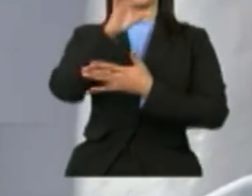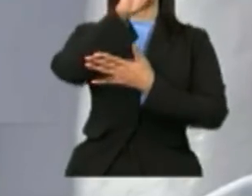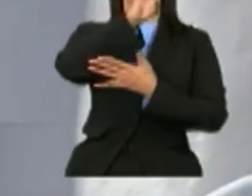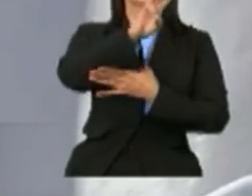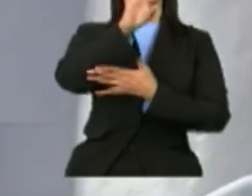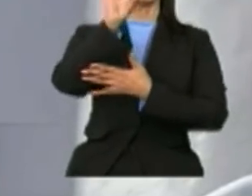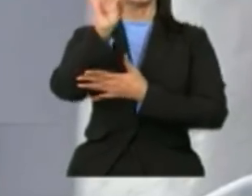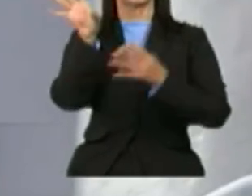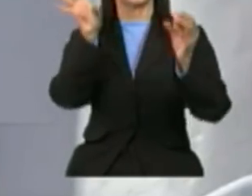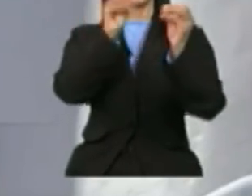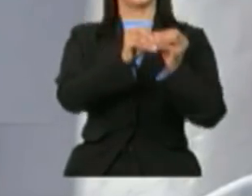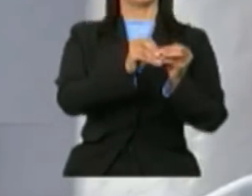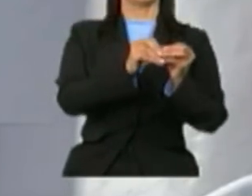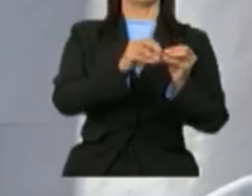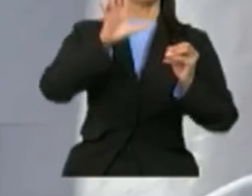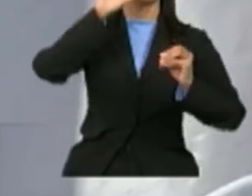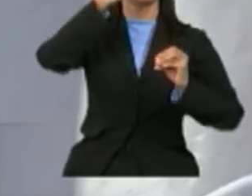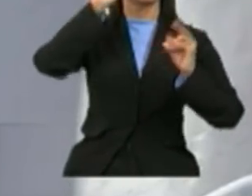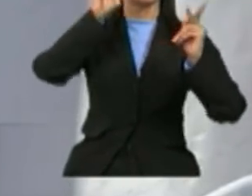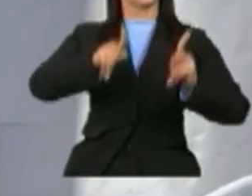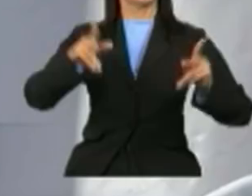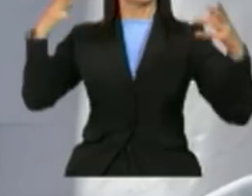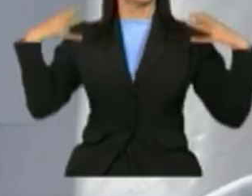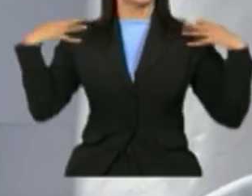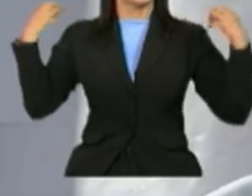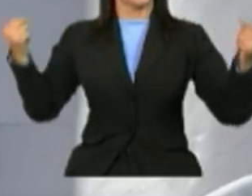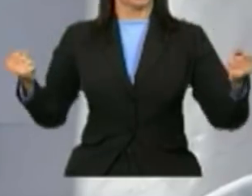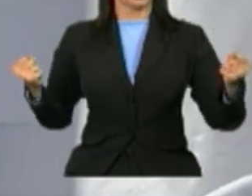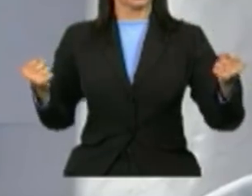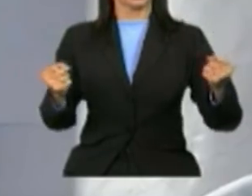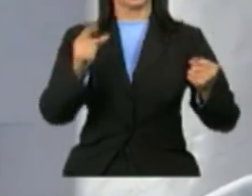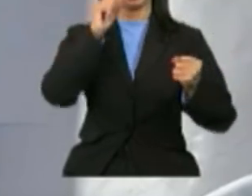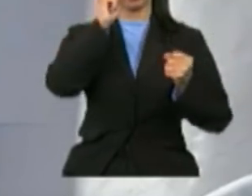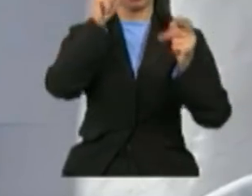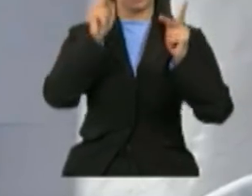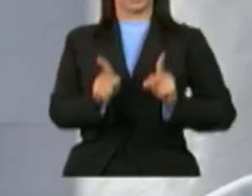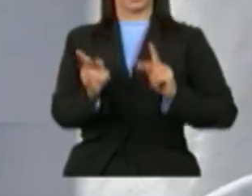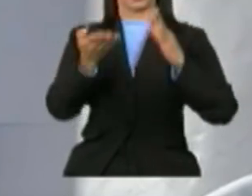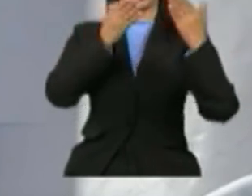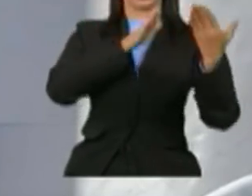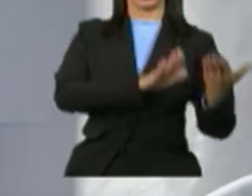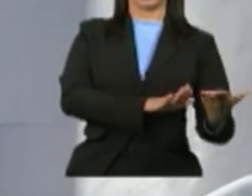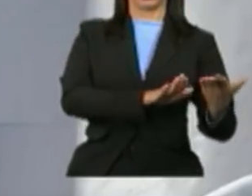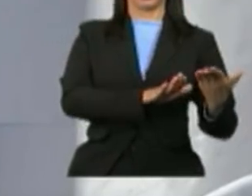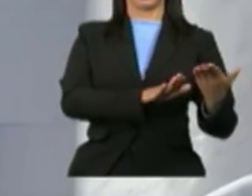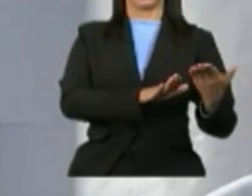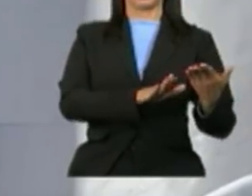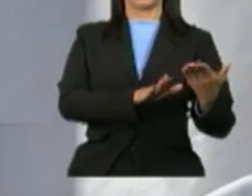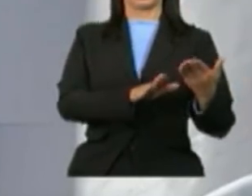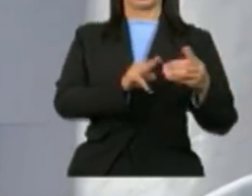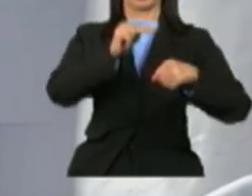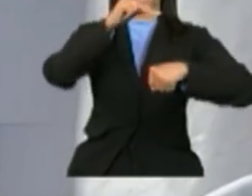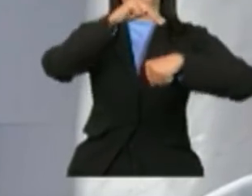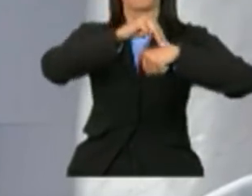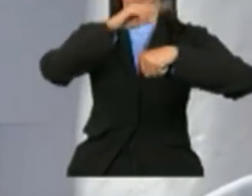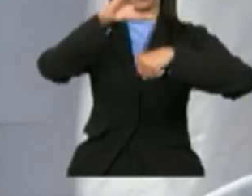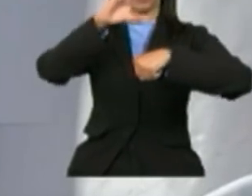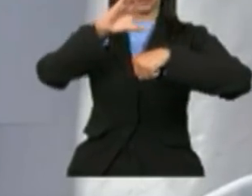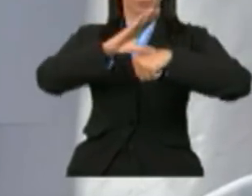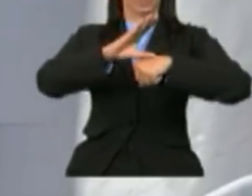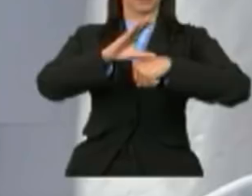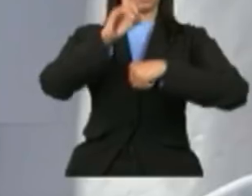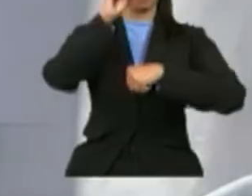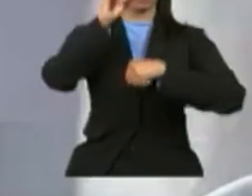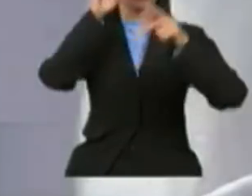68 acumulados, 5 recuperados, 1 fallecimiento. Montecristi,